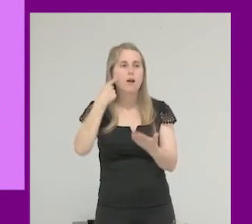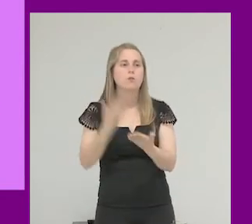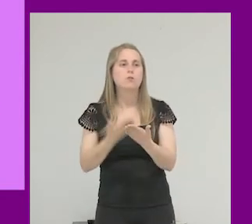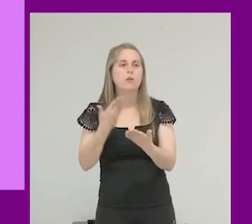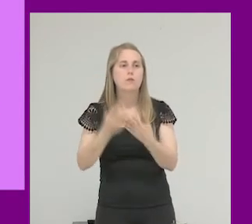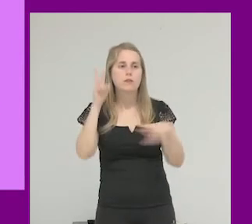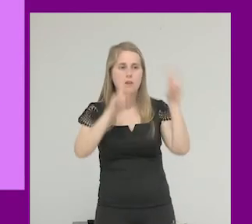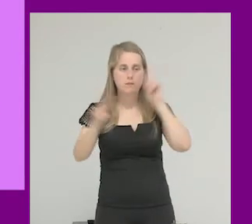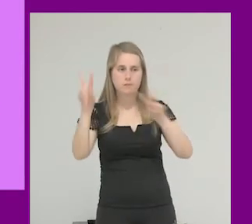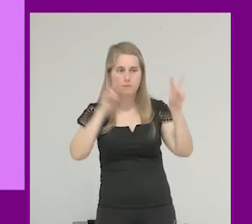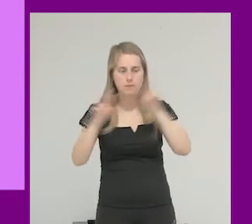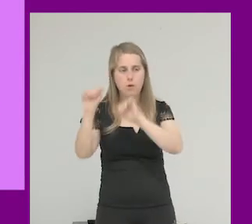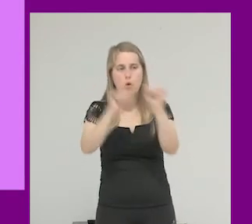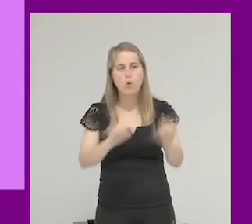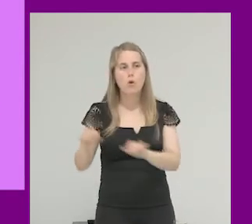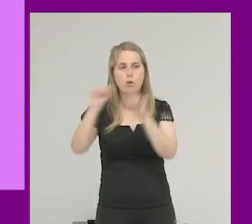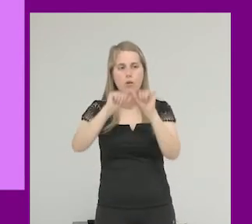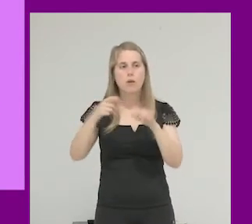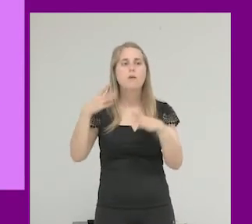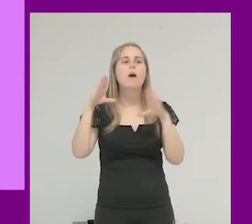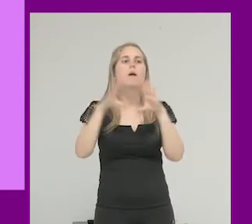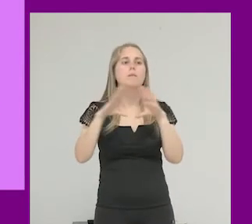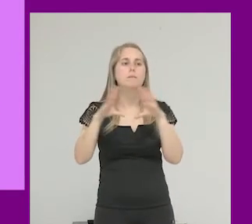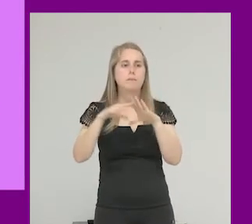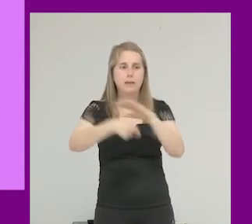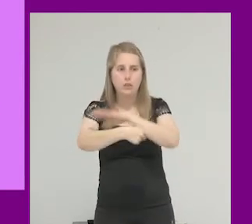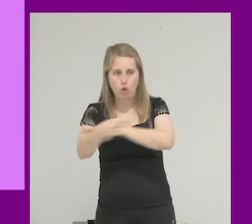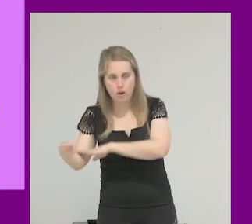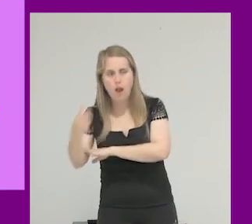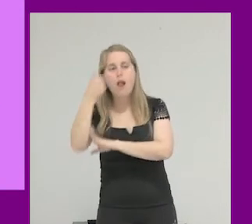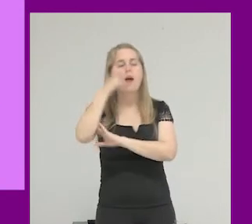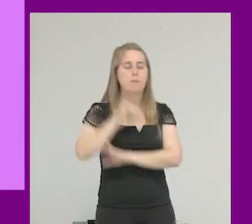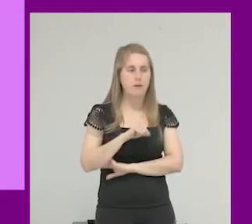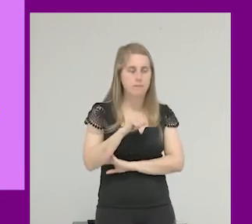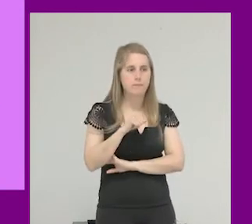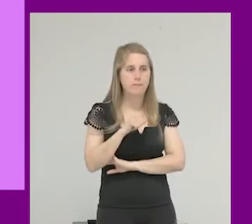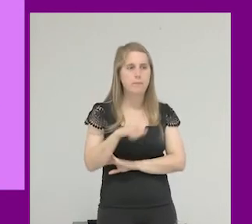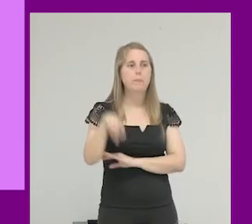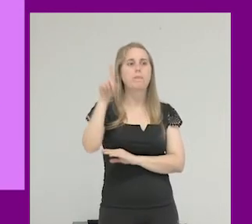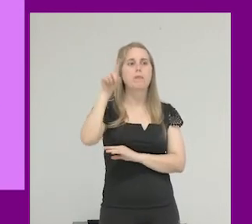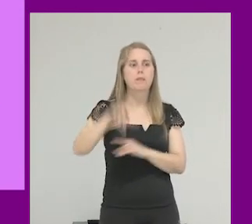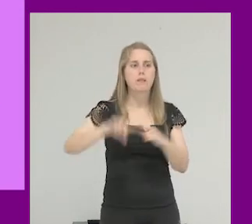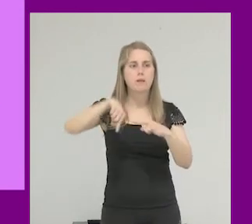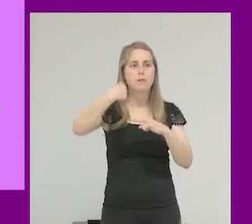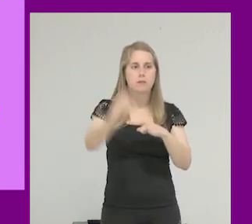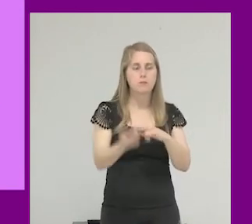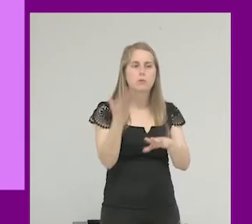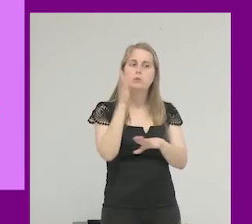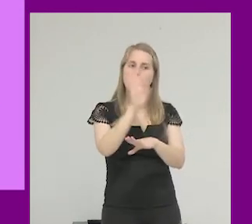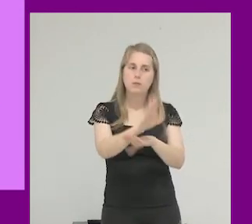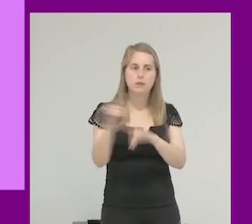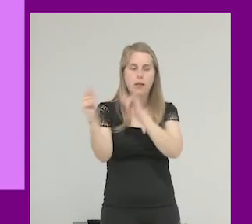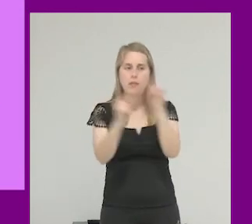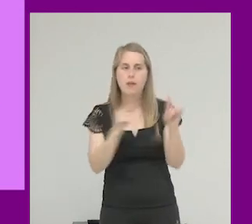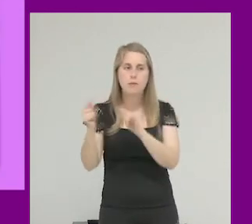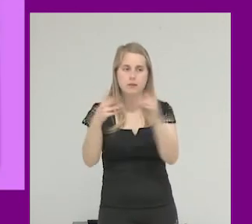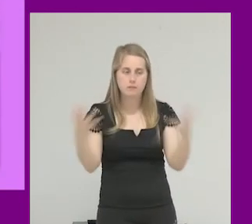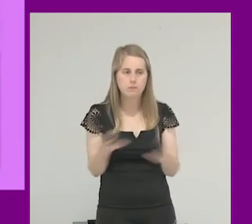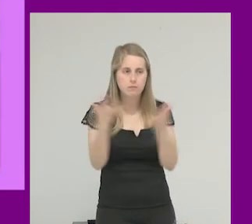autodefensa feminista en el municipio vitoriano y en Álava, así como propuestas de debate para articular la autodefensa